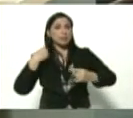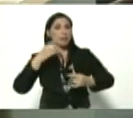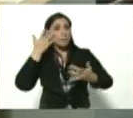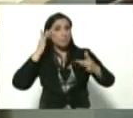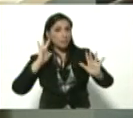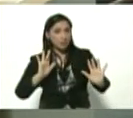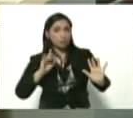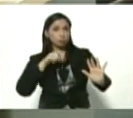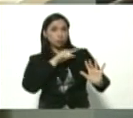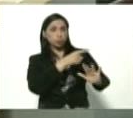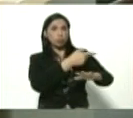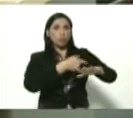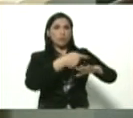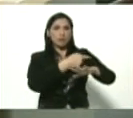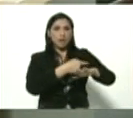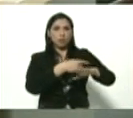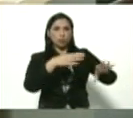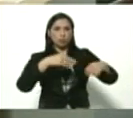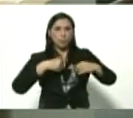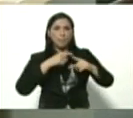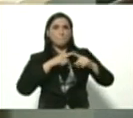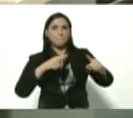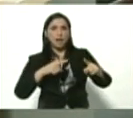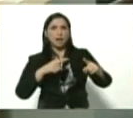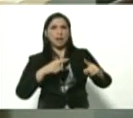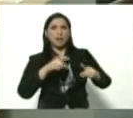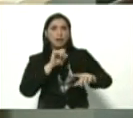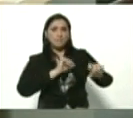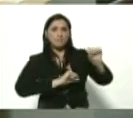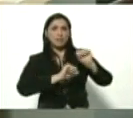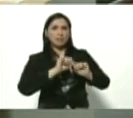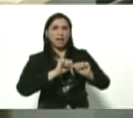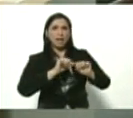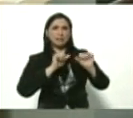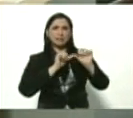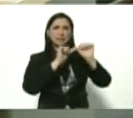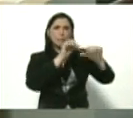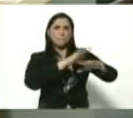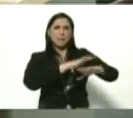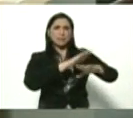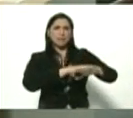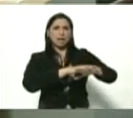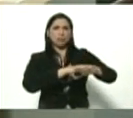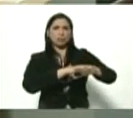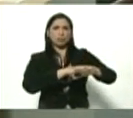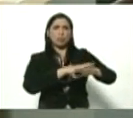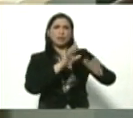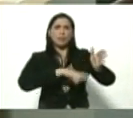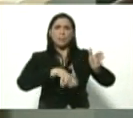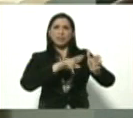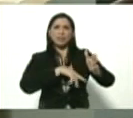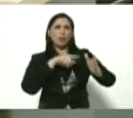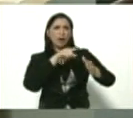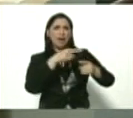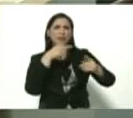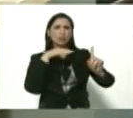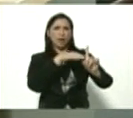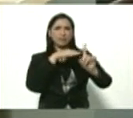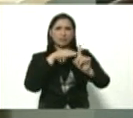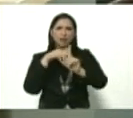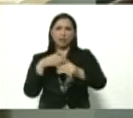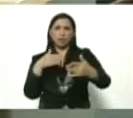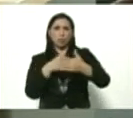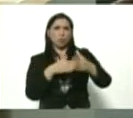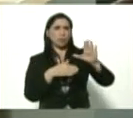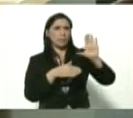previsto su gobierno tomar para, pues, evitar que sigan sucediendo con regularidad este tipo de ataques contra la